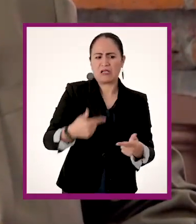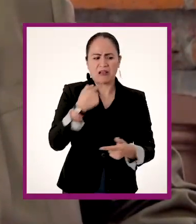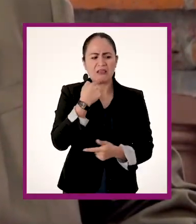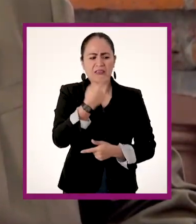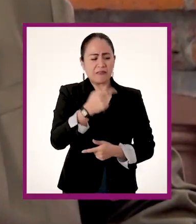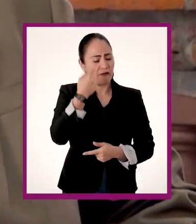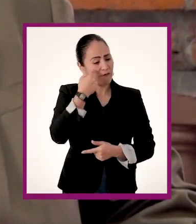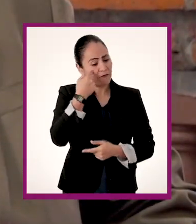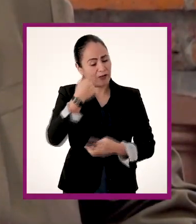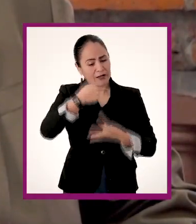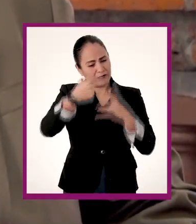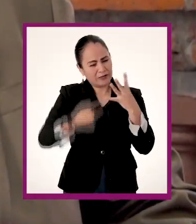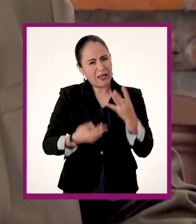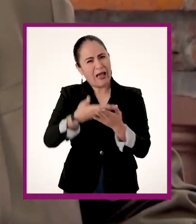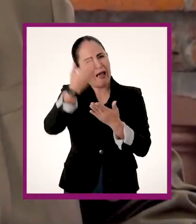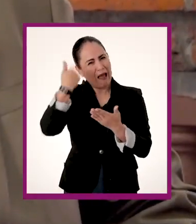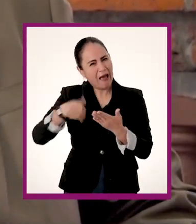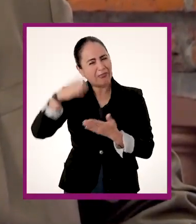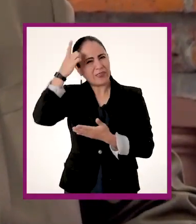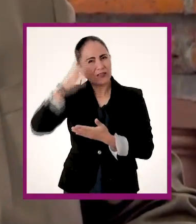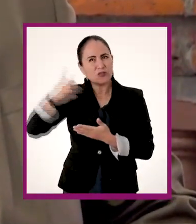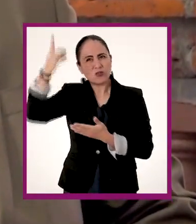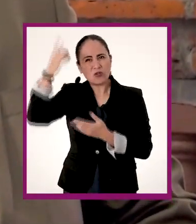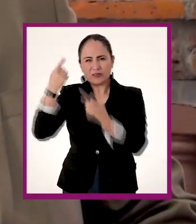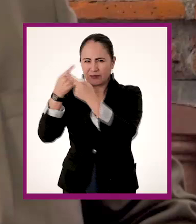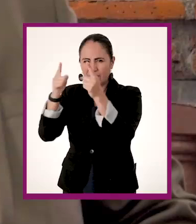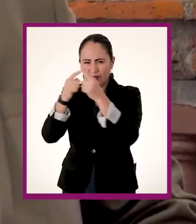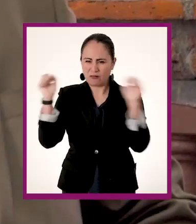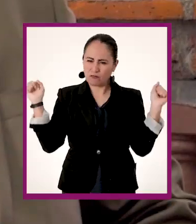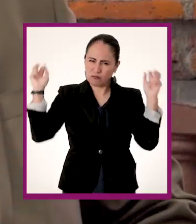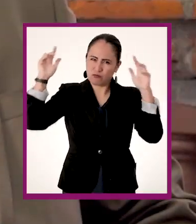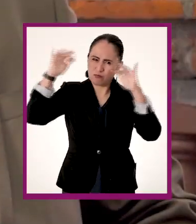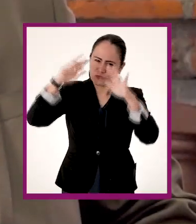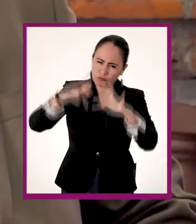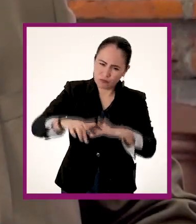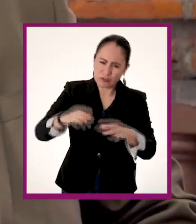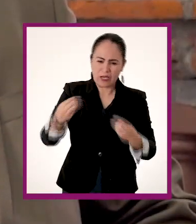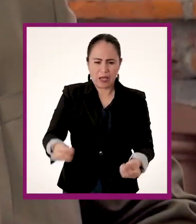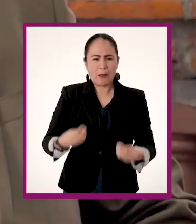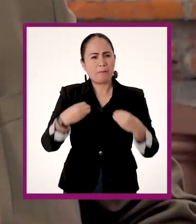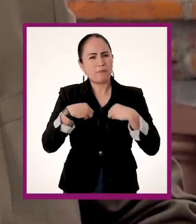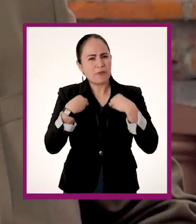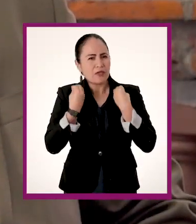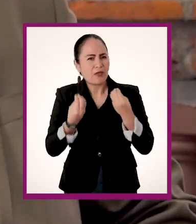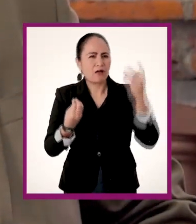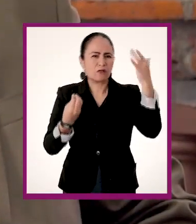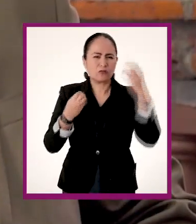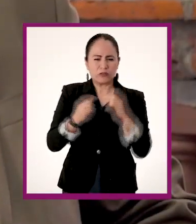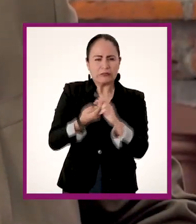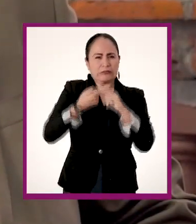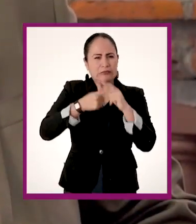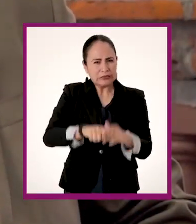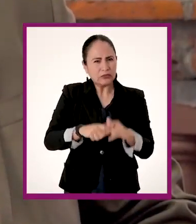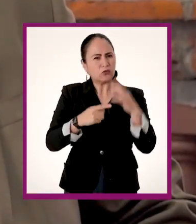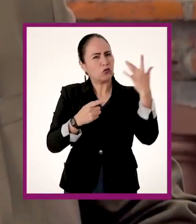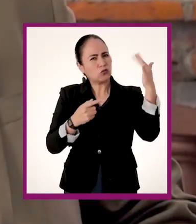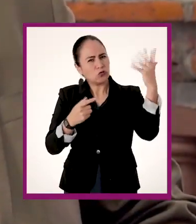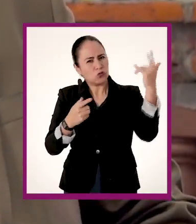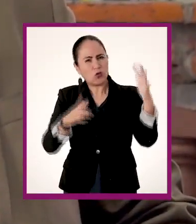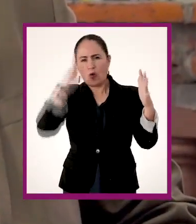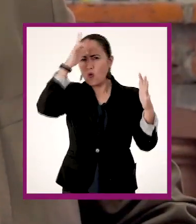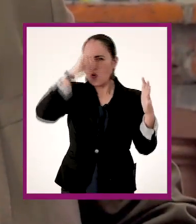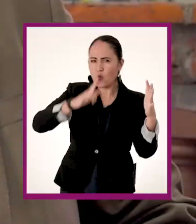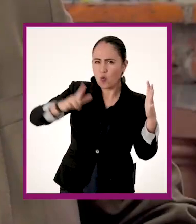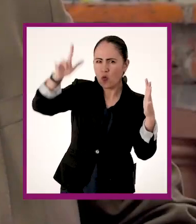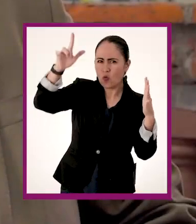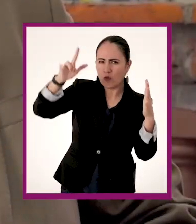en toda una tradición oral, ancestral, pues le alcanza a decir eso al niño, ¿no? Pues se juntaron los dioses